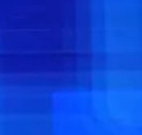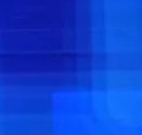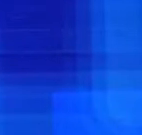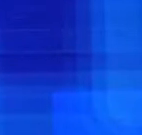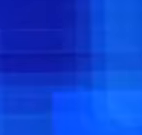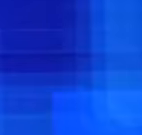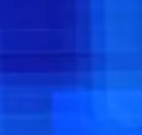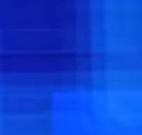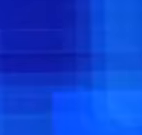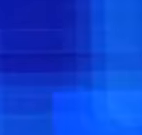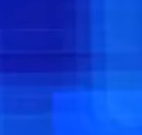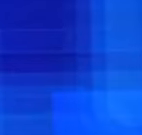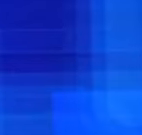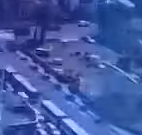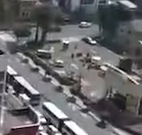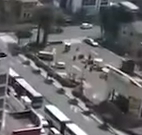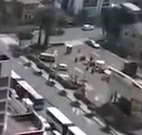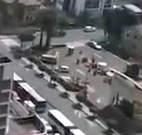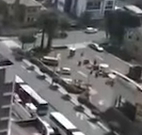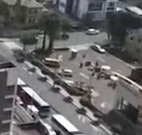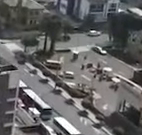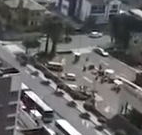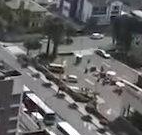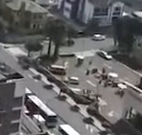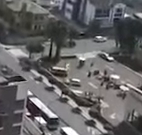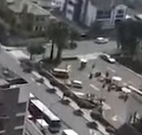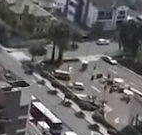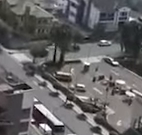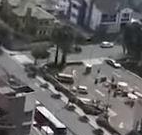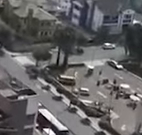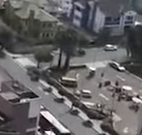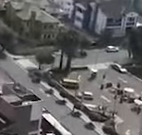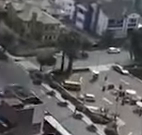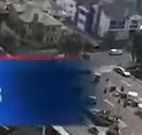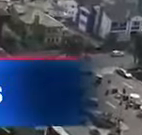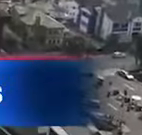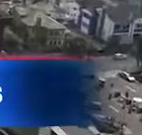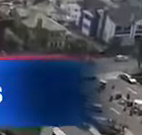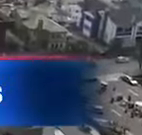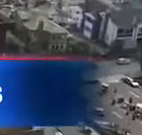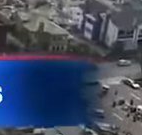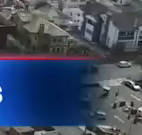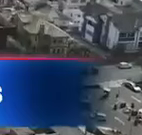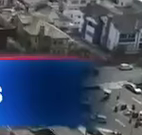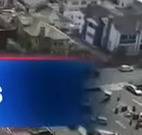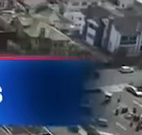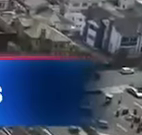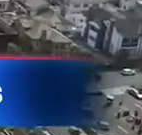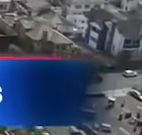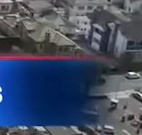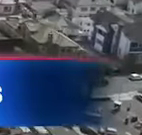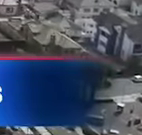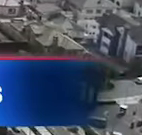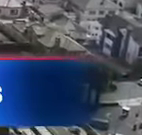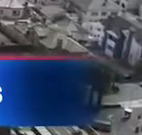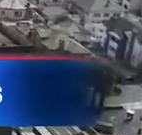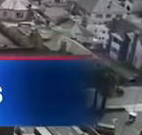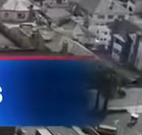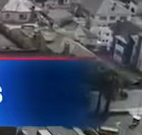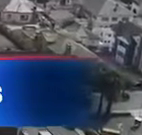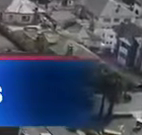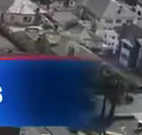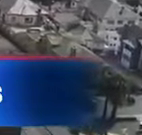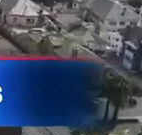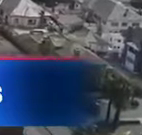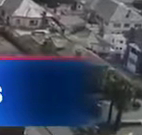Veamos. las pericias y recopilación de información que la Fiscalía General del